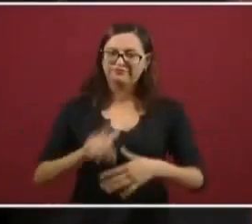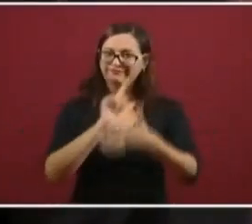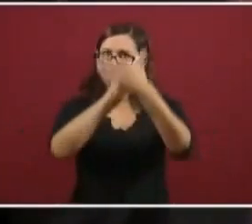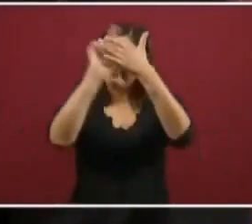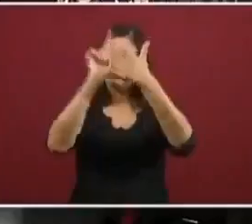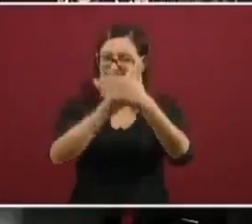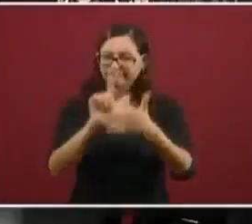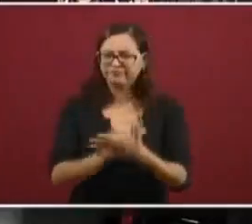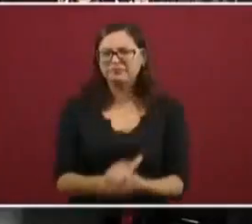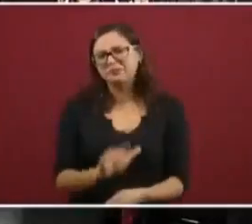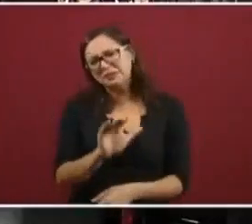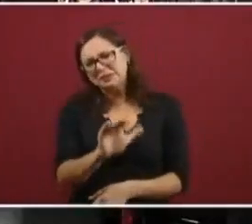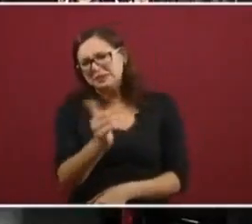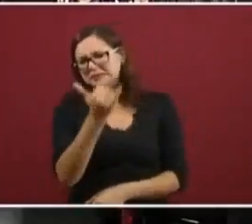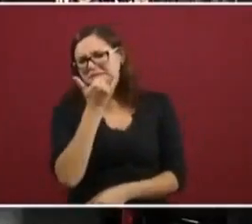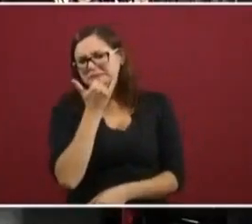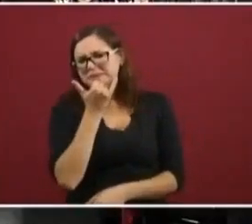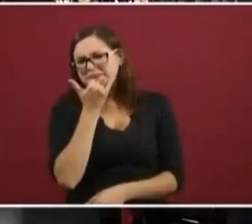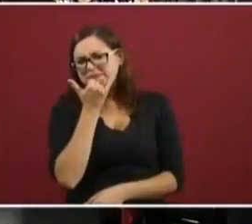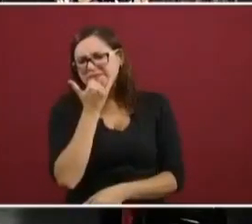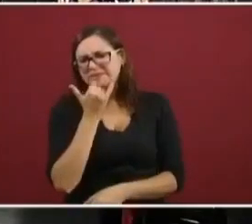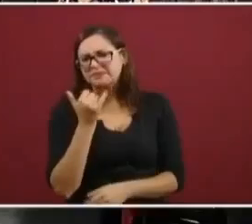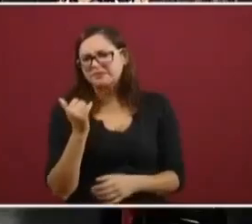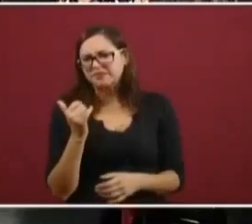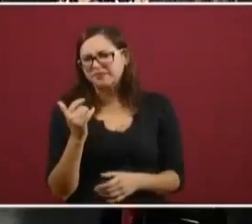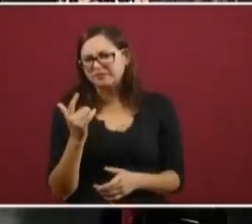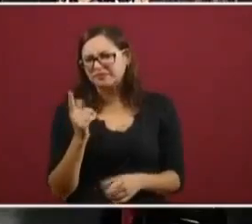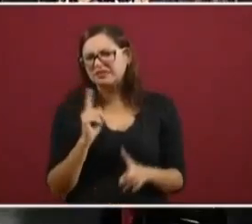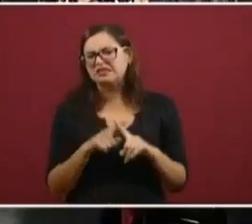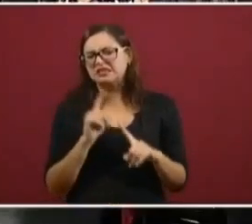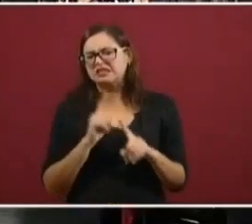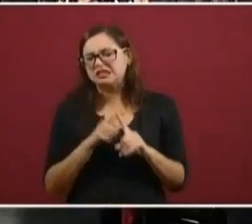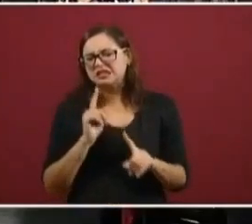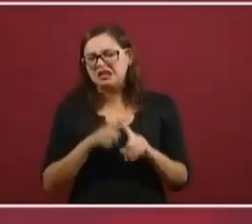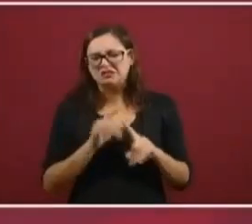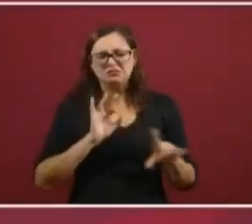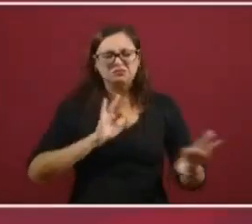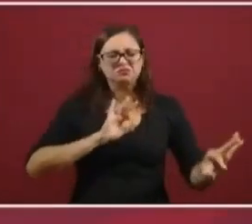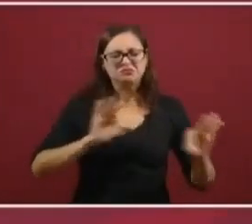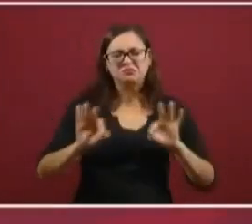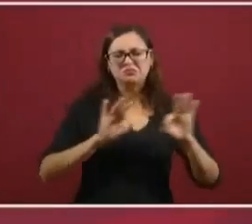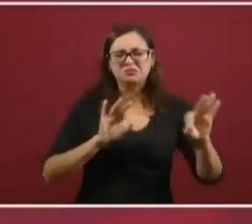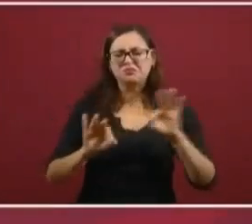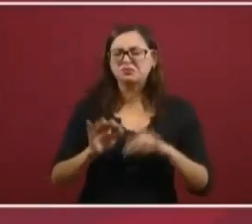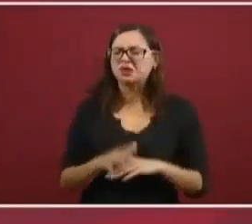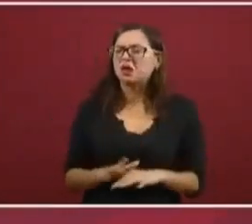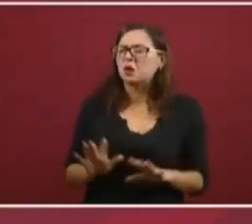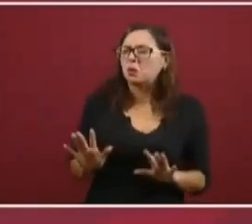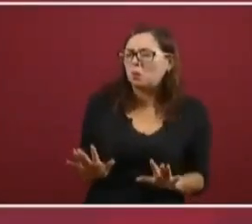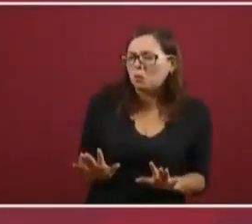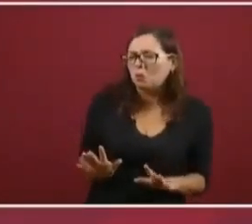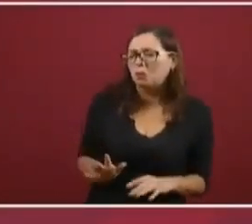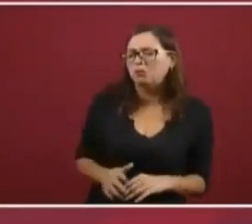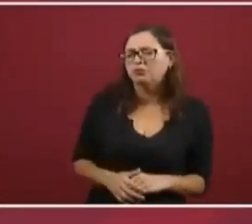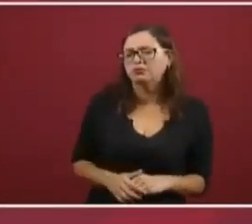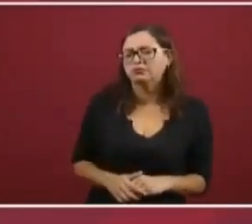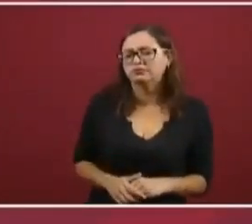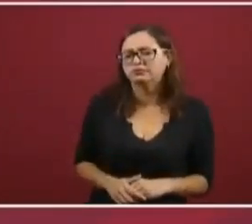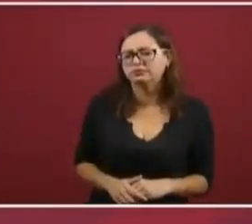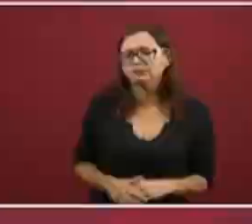abajo movimiento que Se generó Ya lo vamos a saber aquí todo se sabe porque siempre será mejor